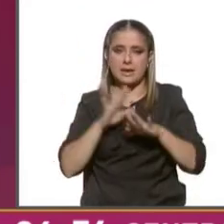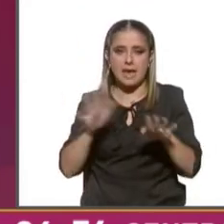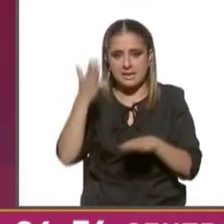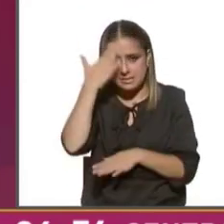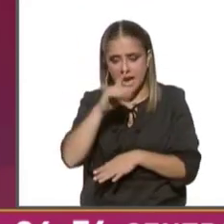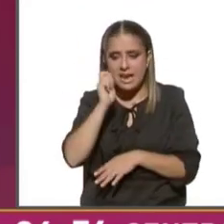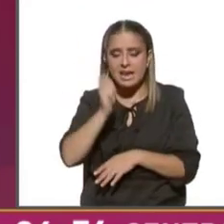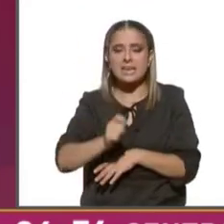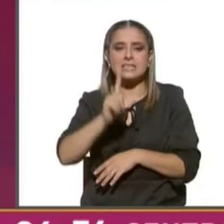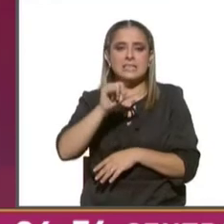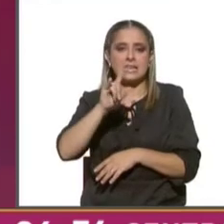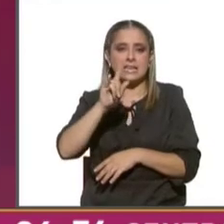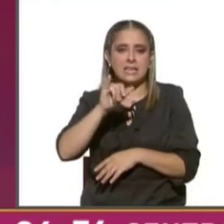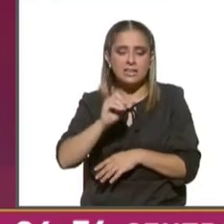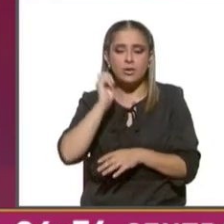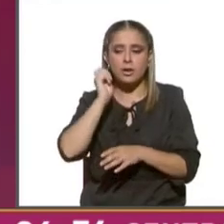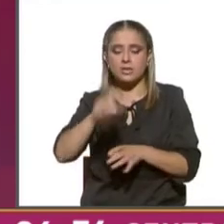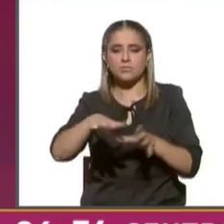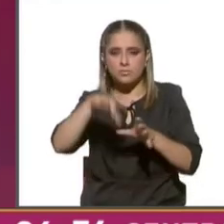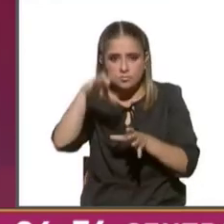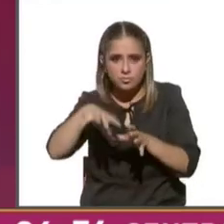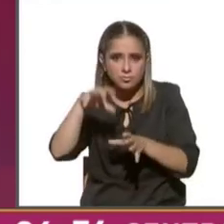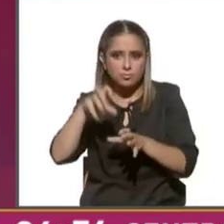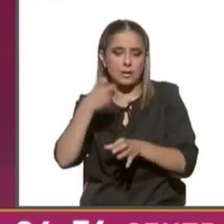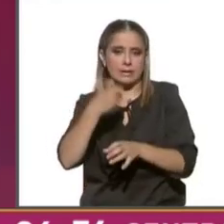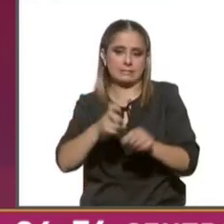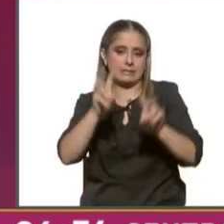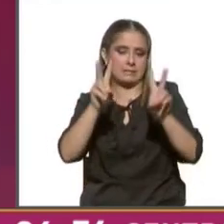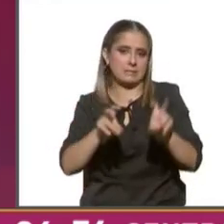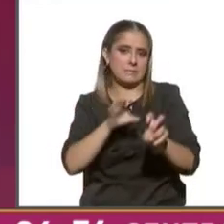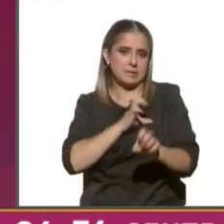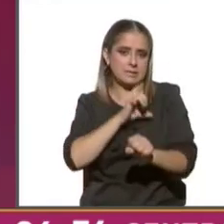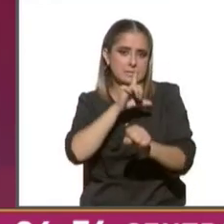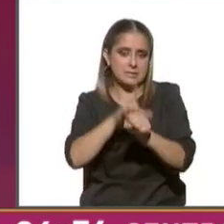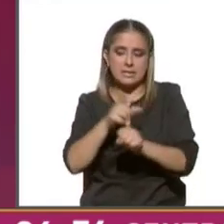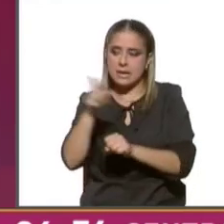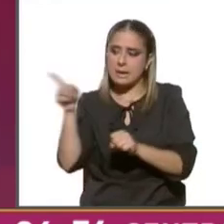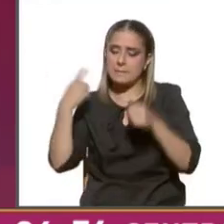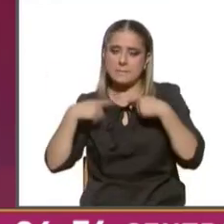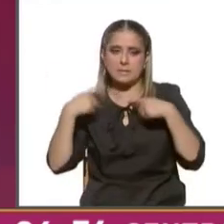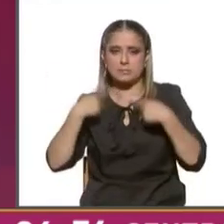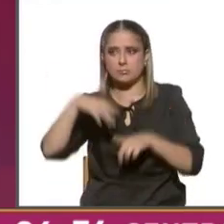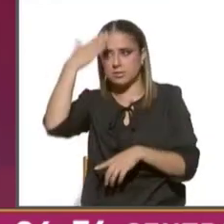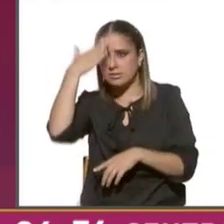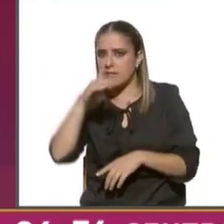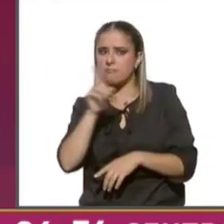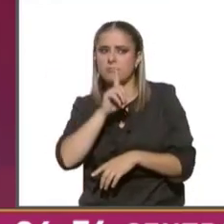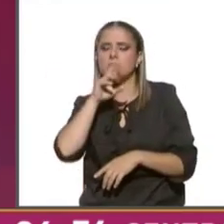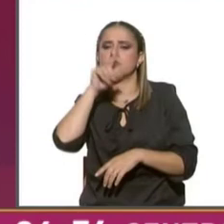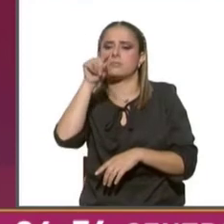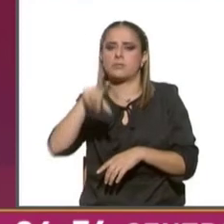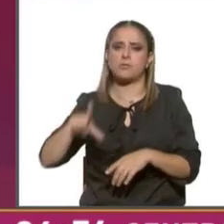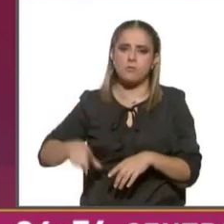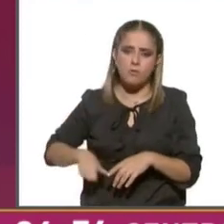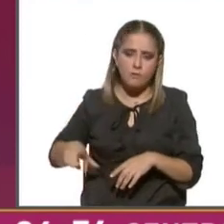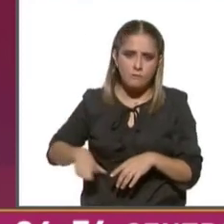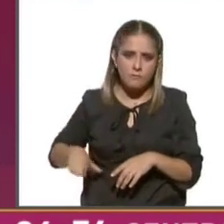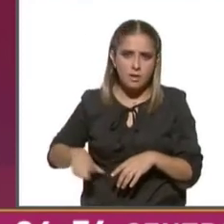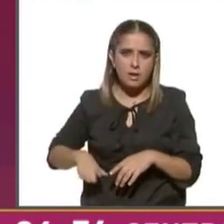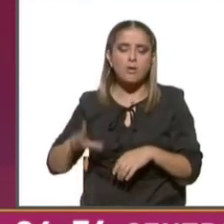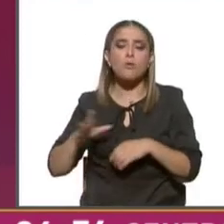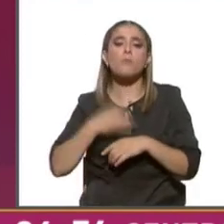un tema tan especializado no creo que pueda ser tanta. Entonces, su punto de referencia es